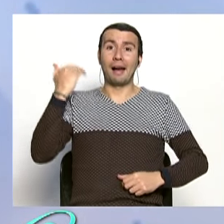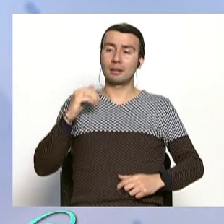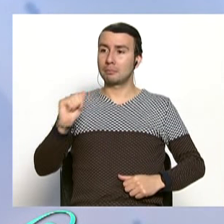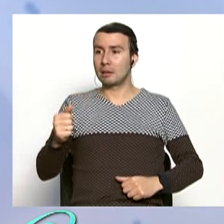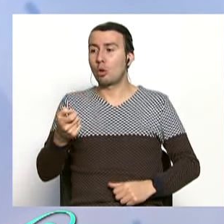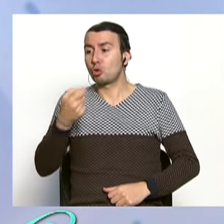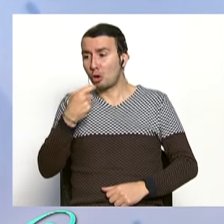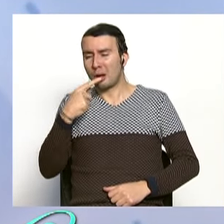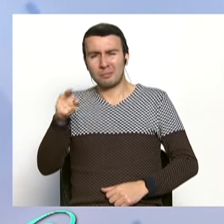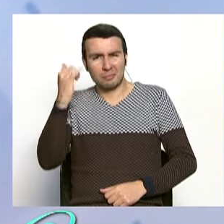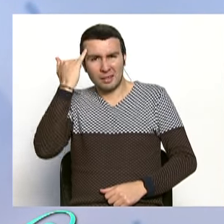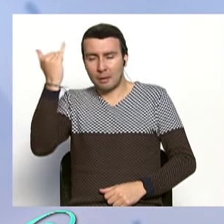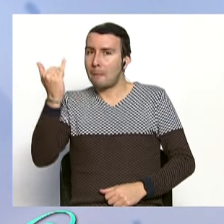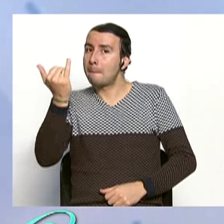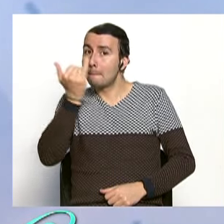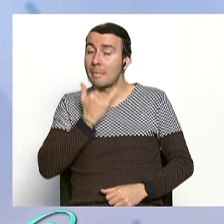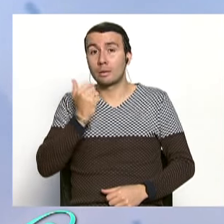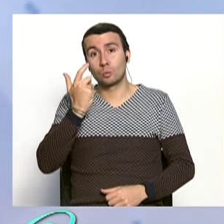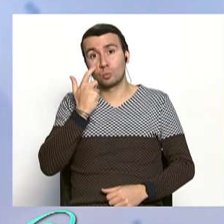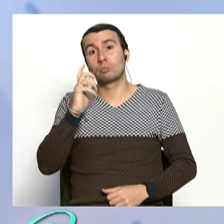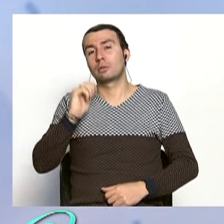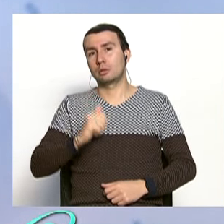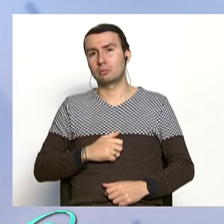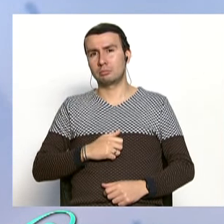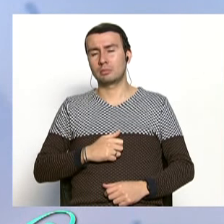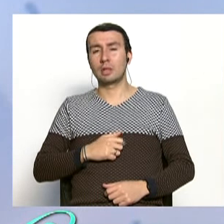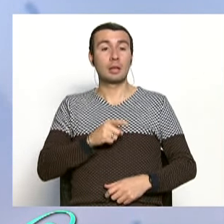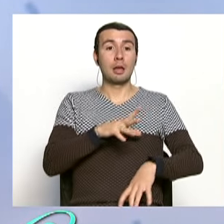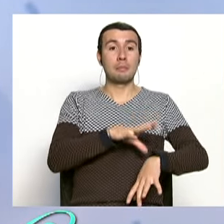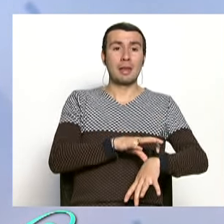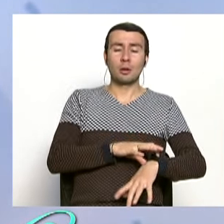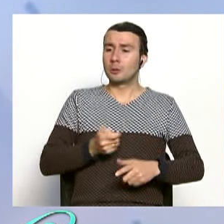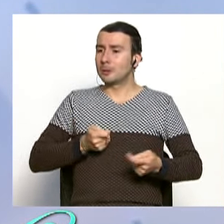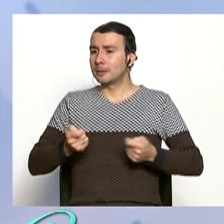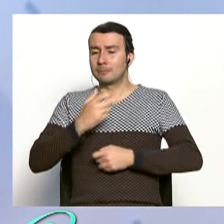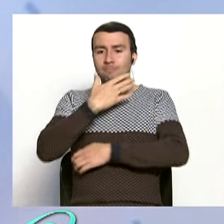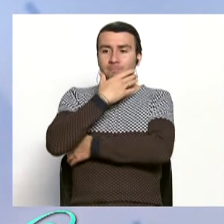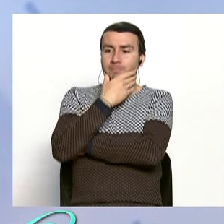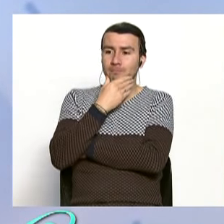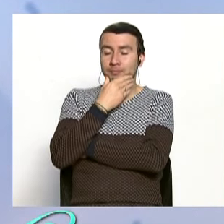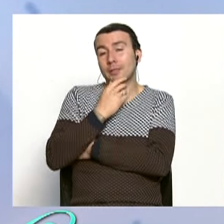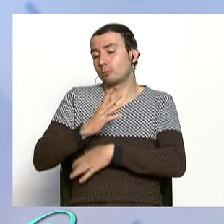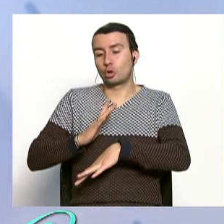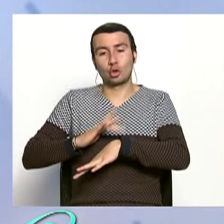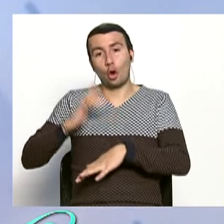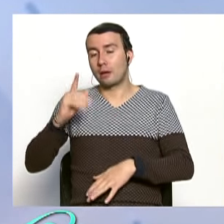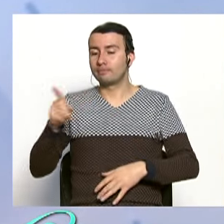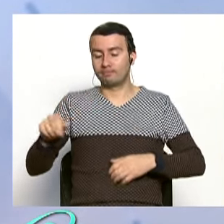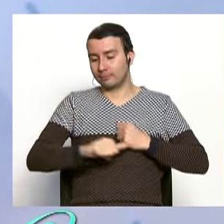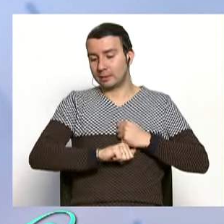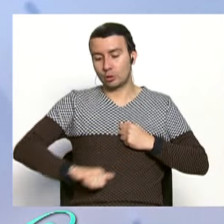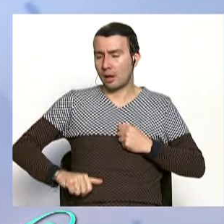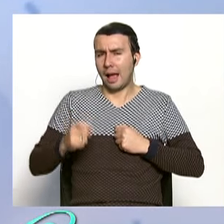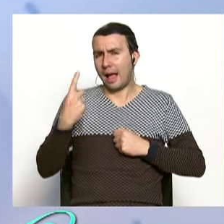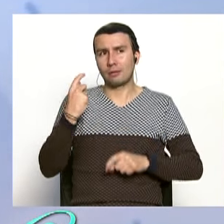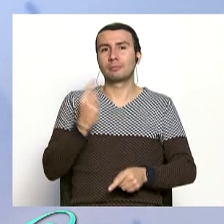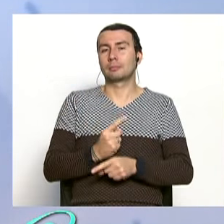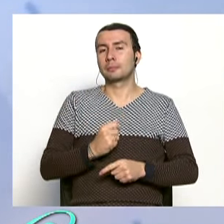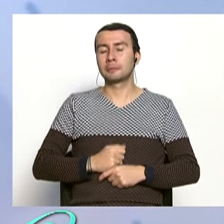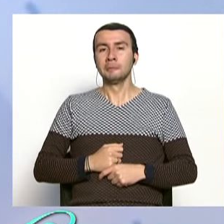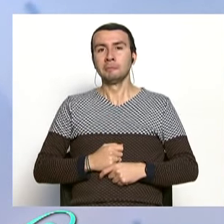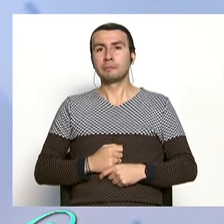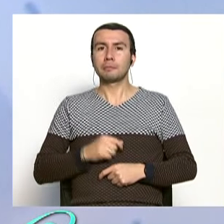automedicación y llega el momento en que el médico se ve la obligación de llegar a estos métodos diagnósticos vamos a hablar un poco de